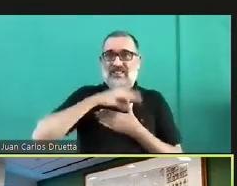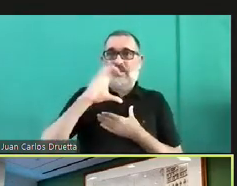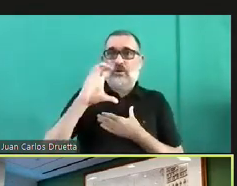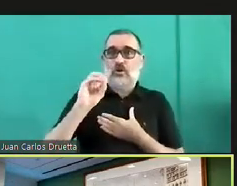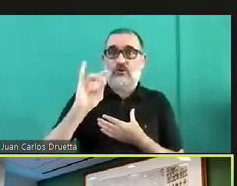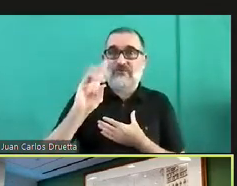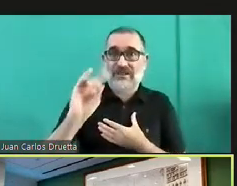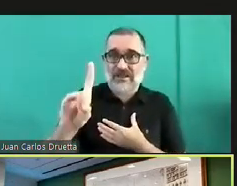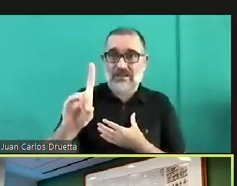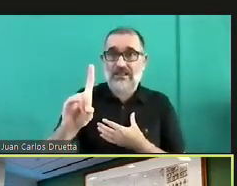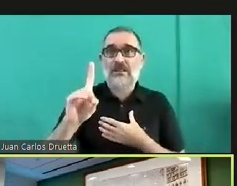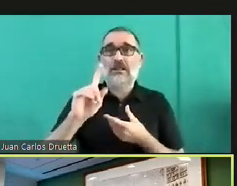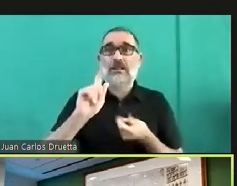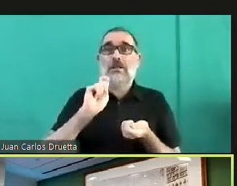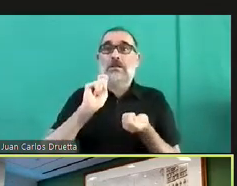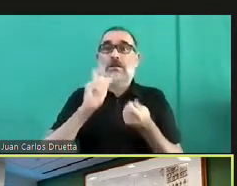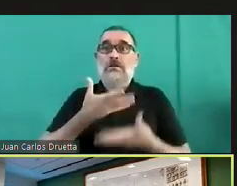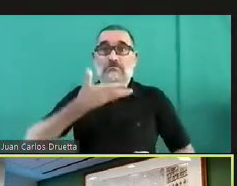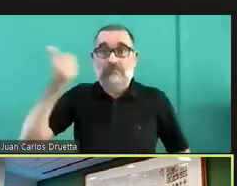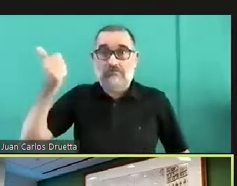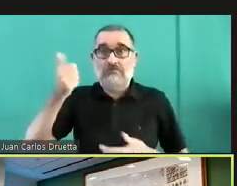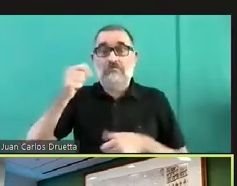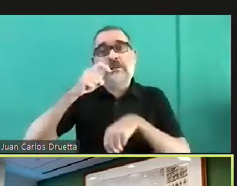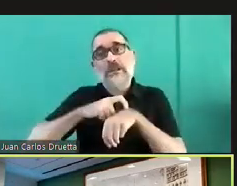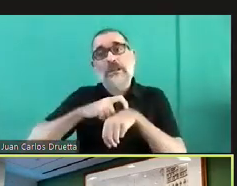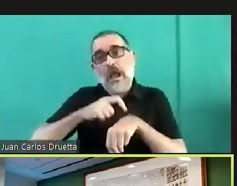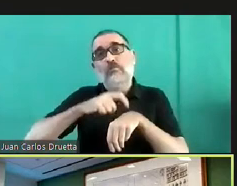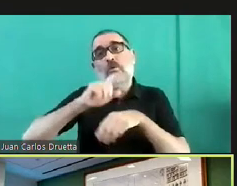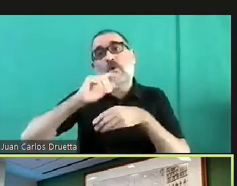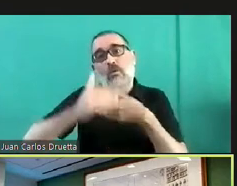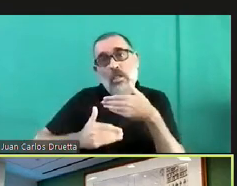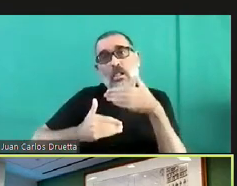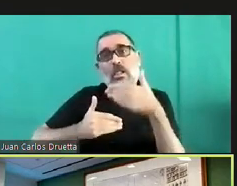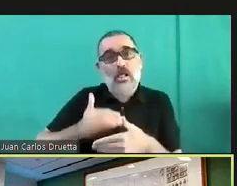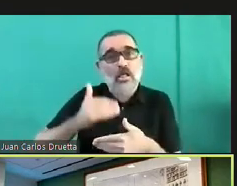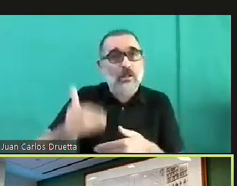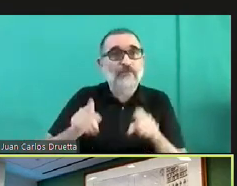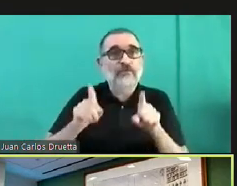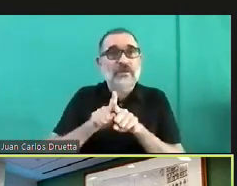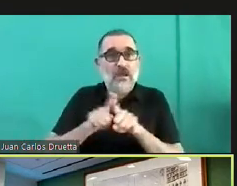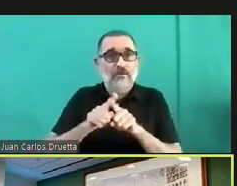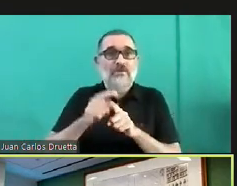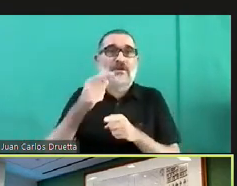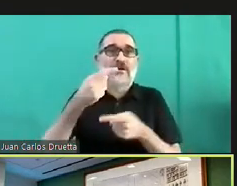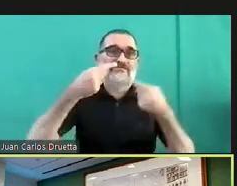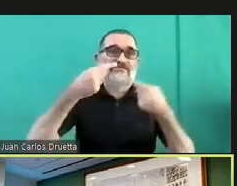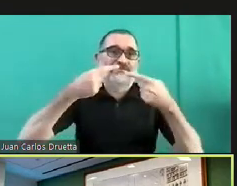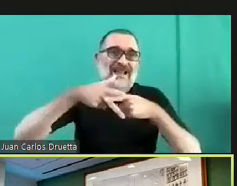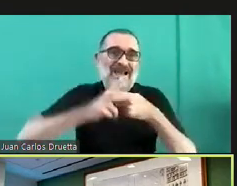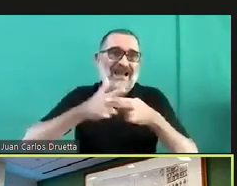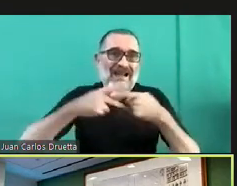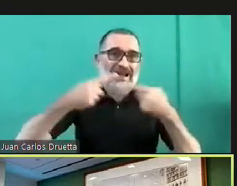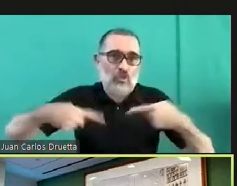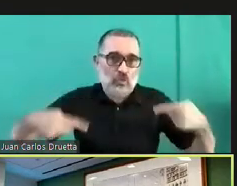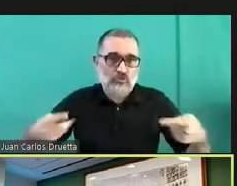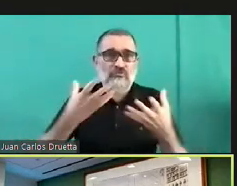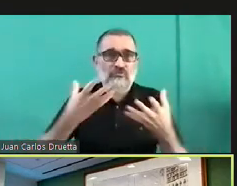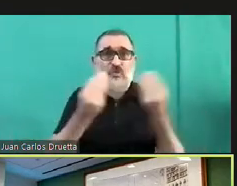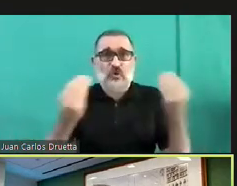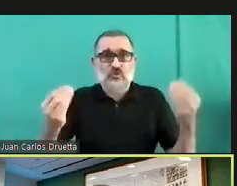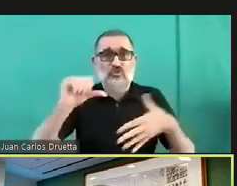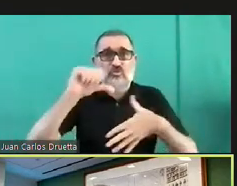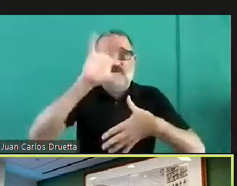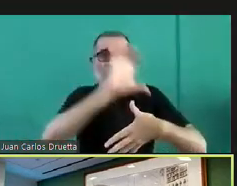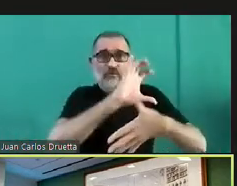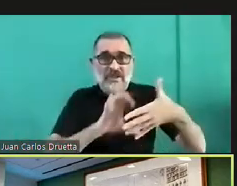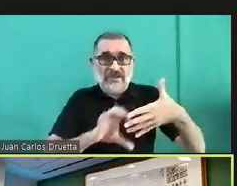la demanda de recursos para la cnt y para reducir los factores de riesgo al